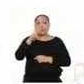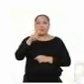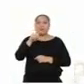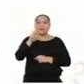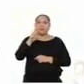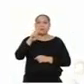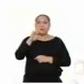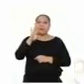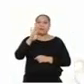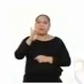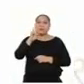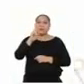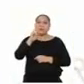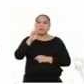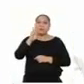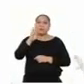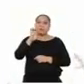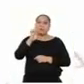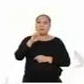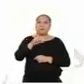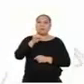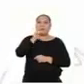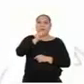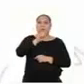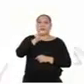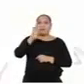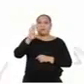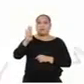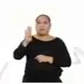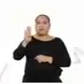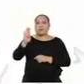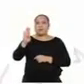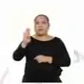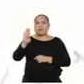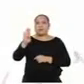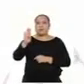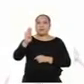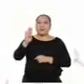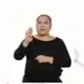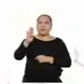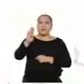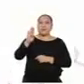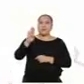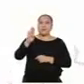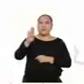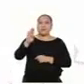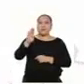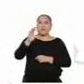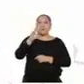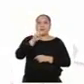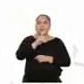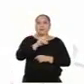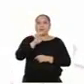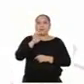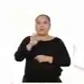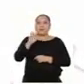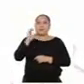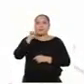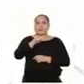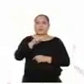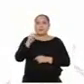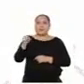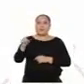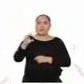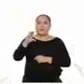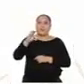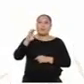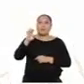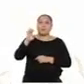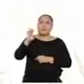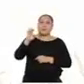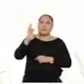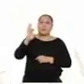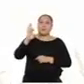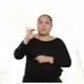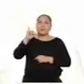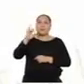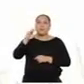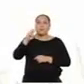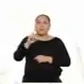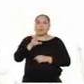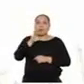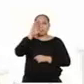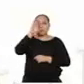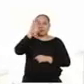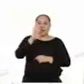variables. Y los valores de A, B, D y E son los coeficientes y los valores de C